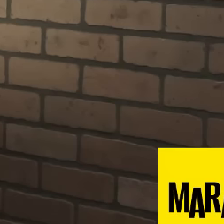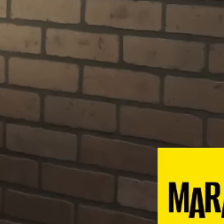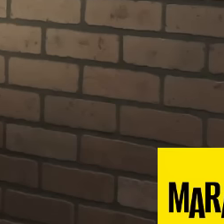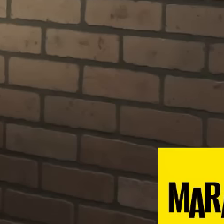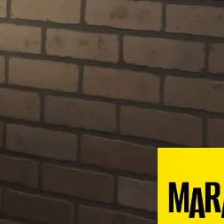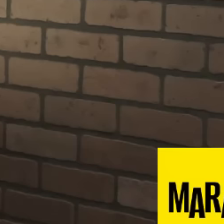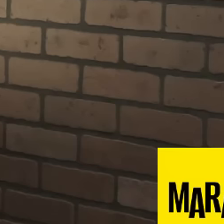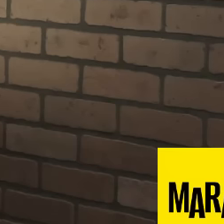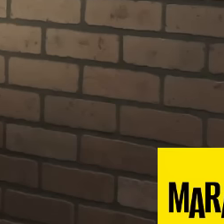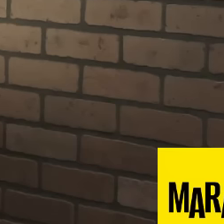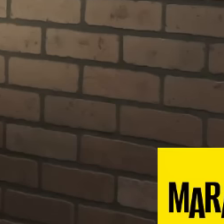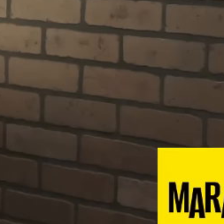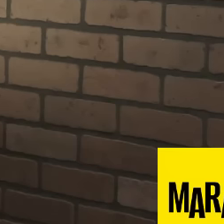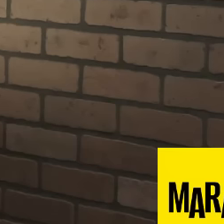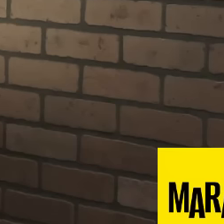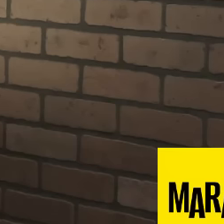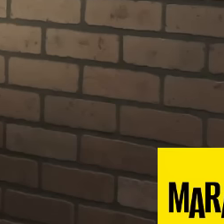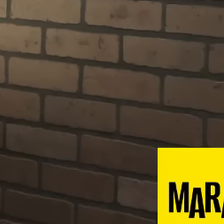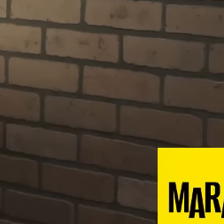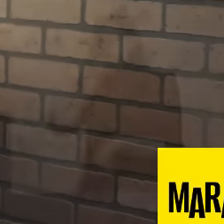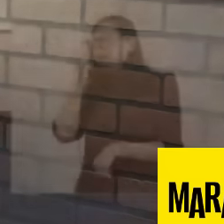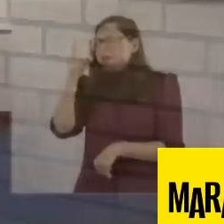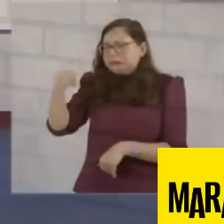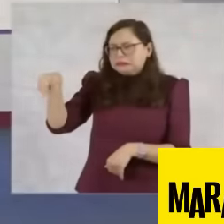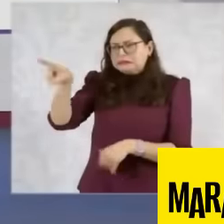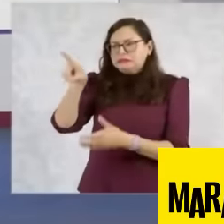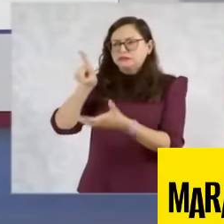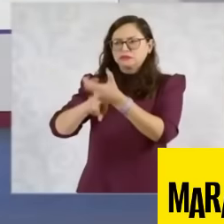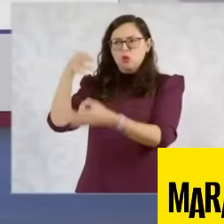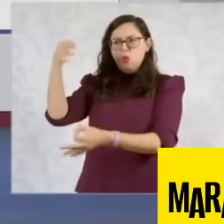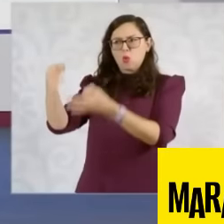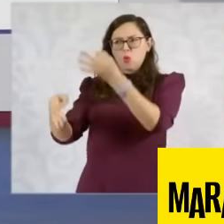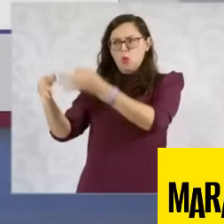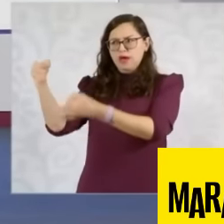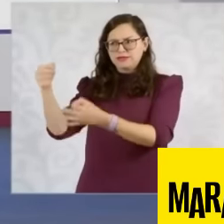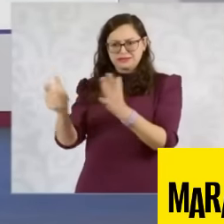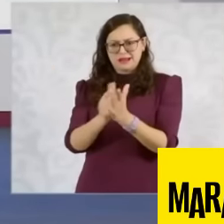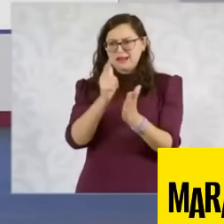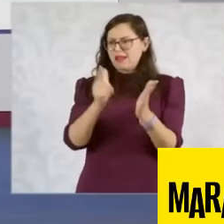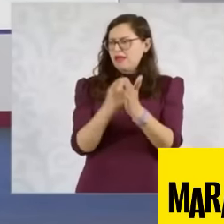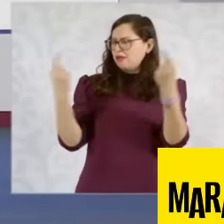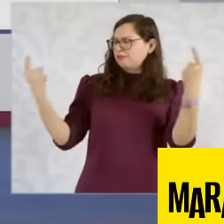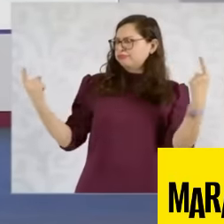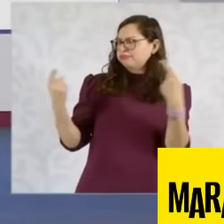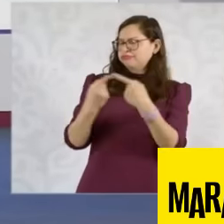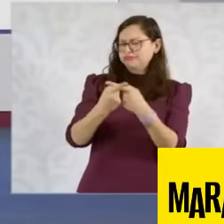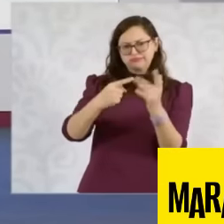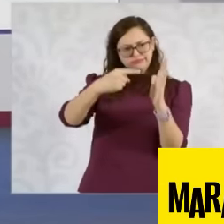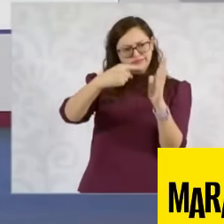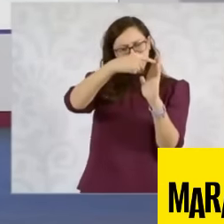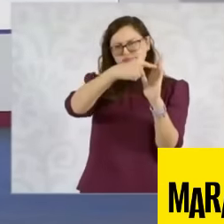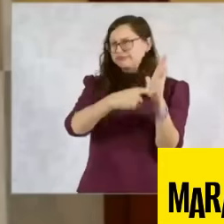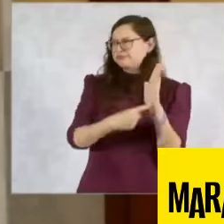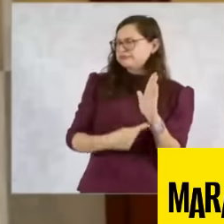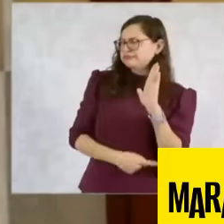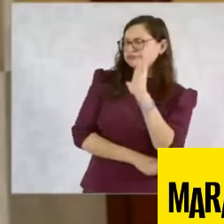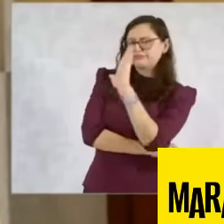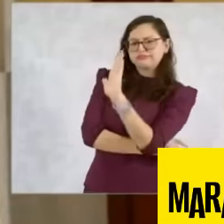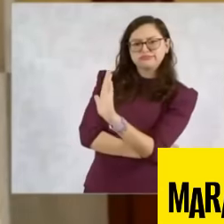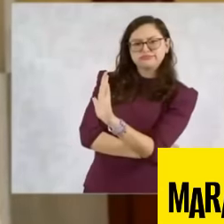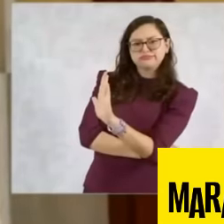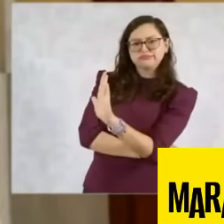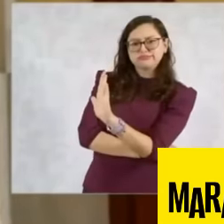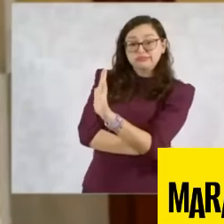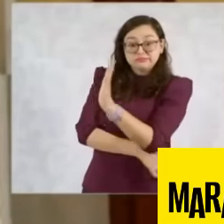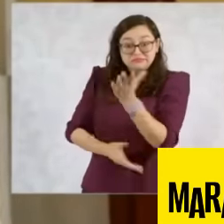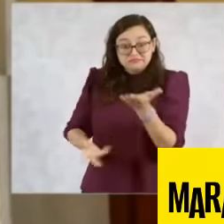escuchemos parte de los comentarios de la presidenta es claro y notorio que se está violando